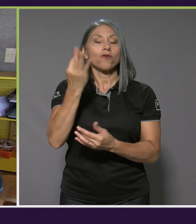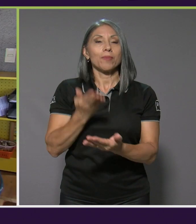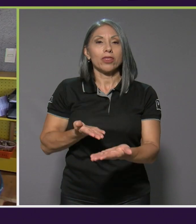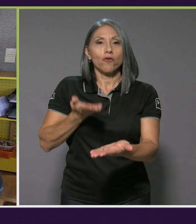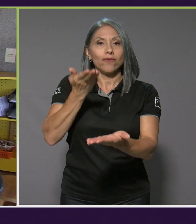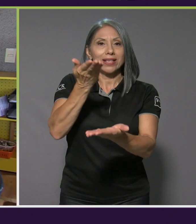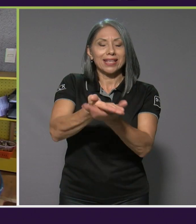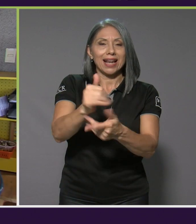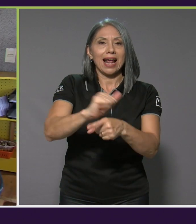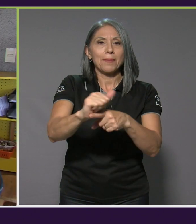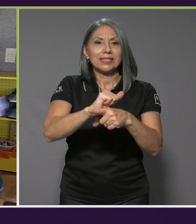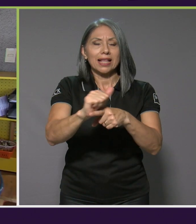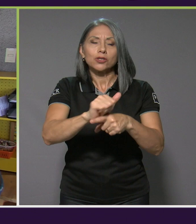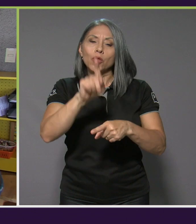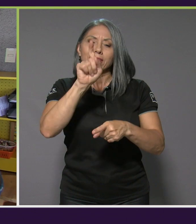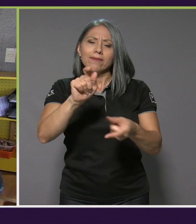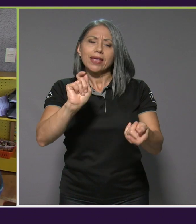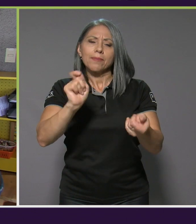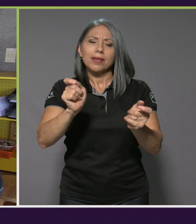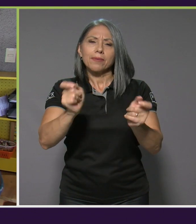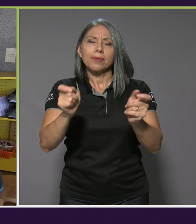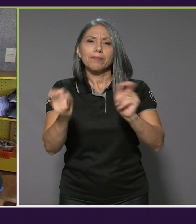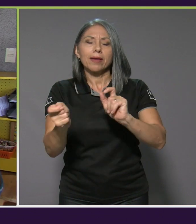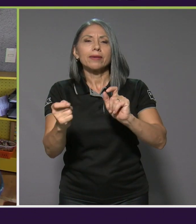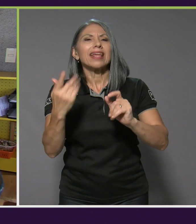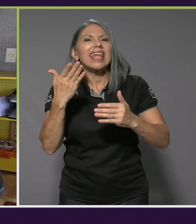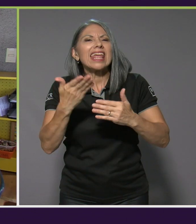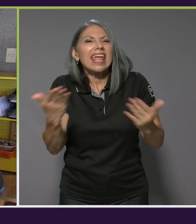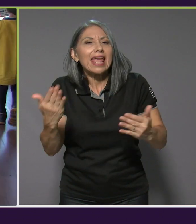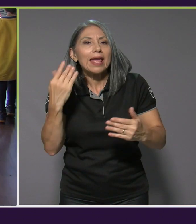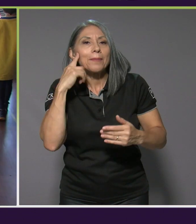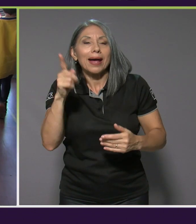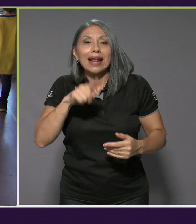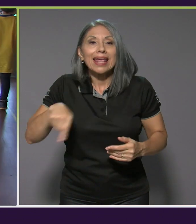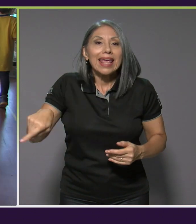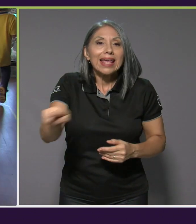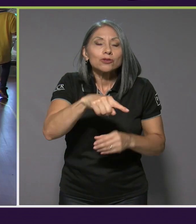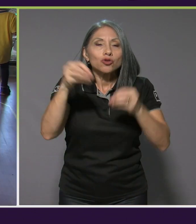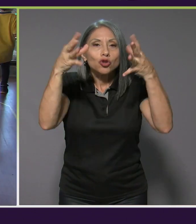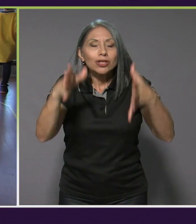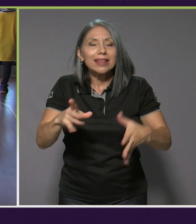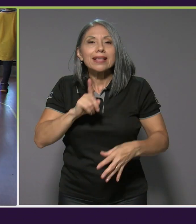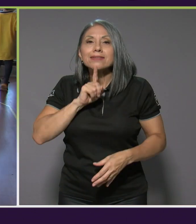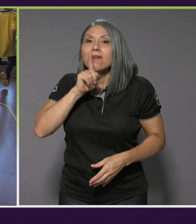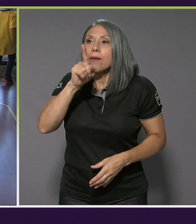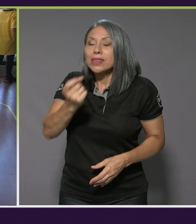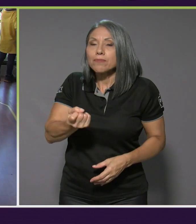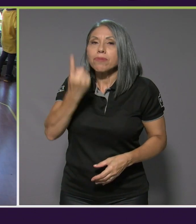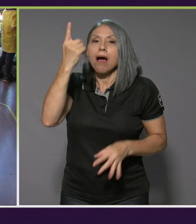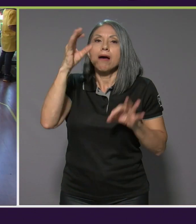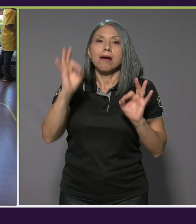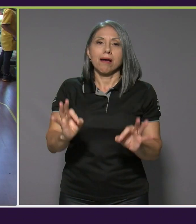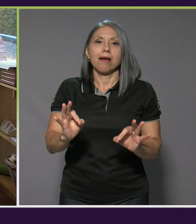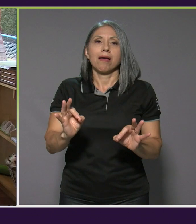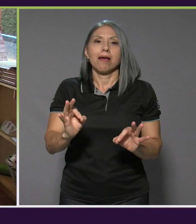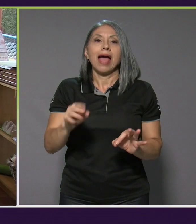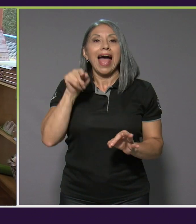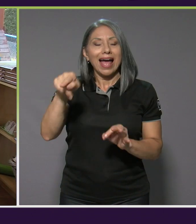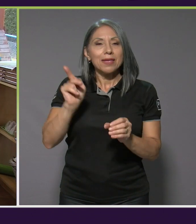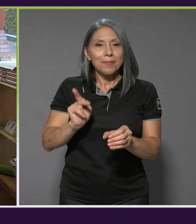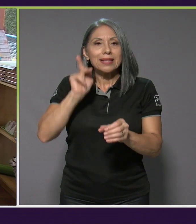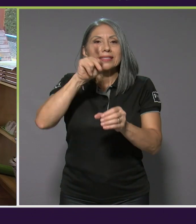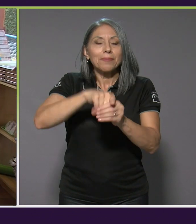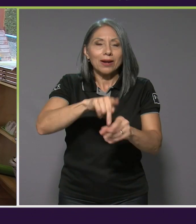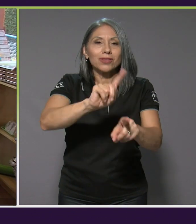capacitación para que realmente llegue a los docentes. Y participaron distintas instancias capacitadoras.